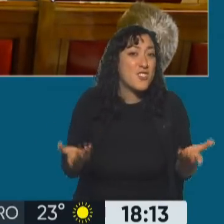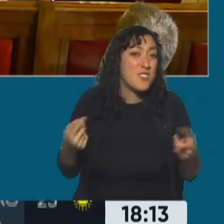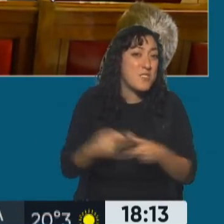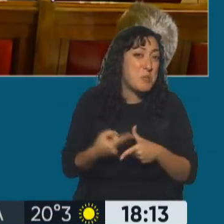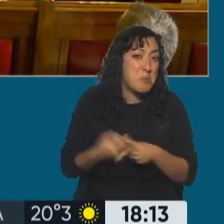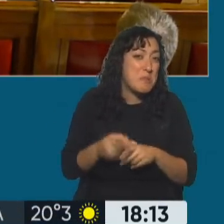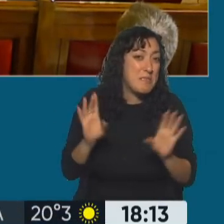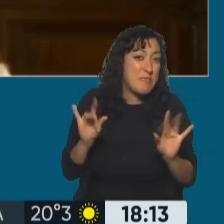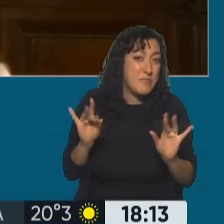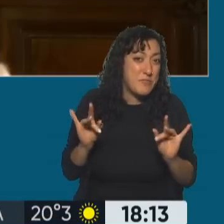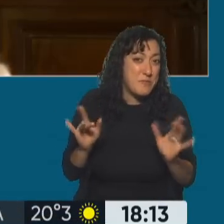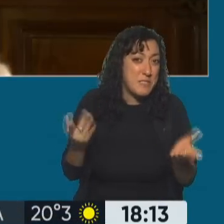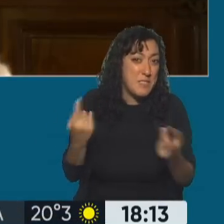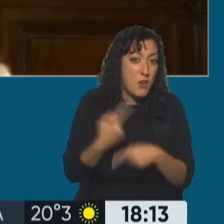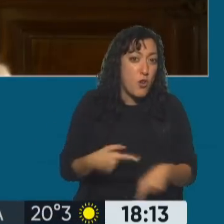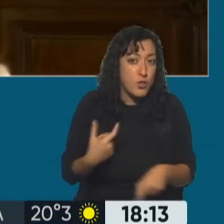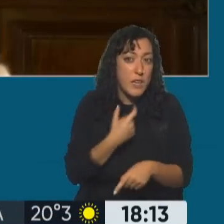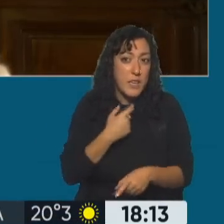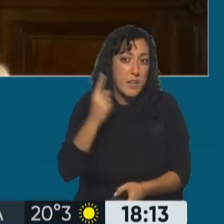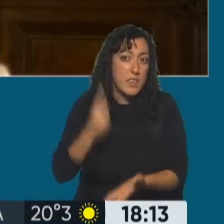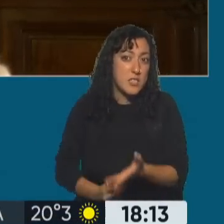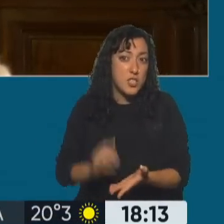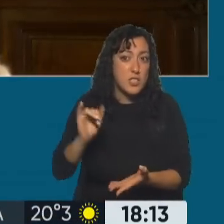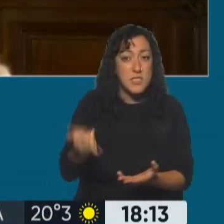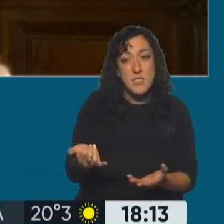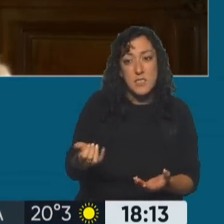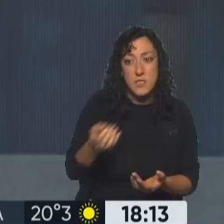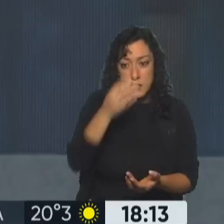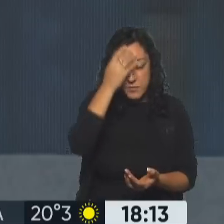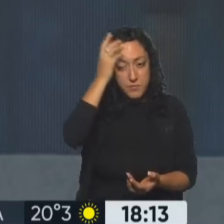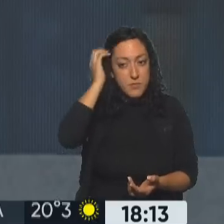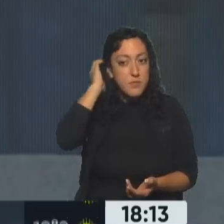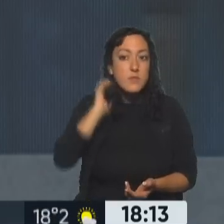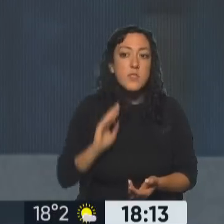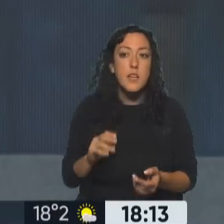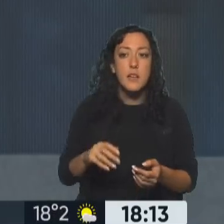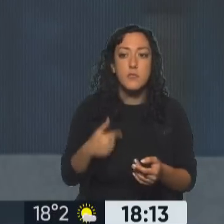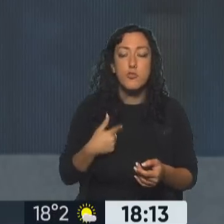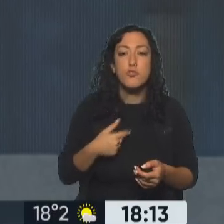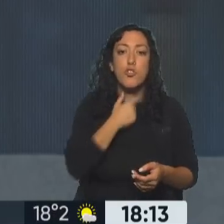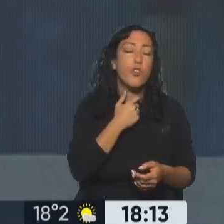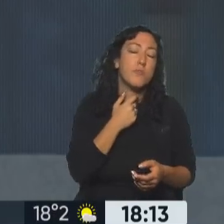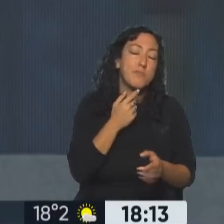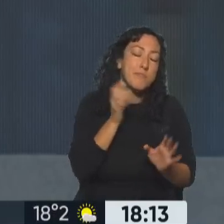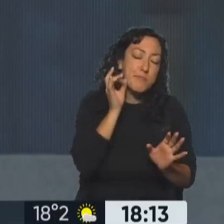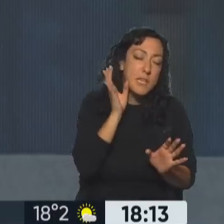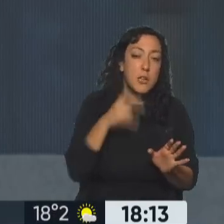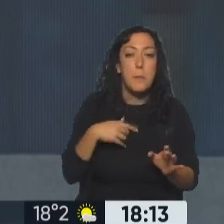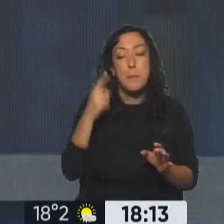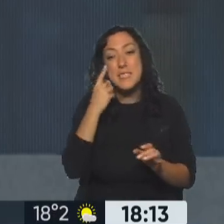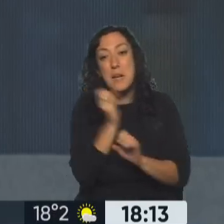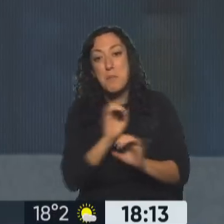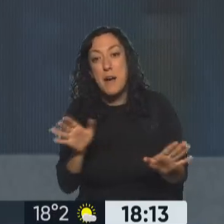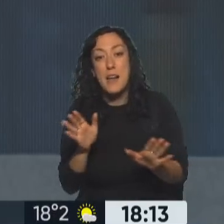proponga lo puede hacer porque es la Corte. Déjame que mal piense. A ver, las presentaciones que realizó la oposición las realizó en estas